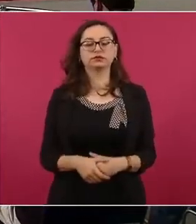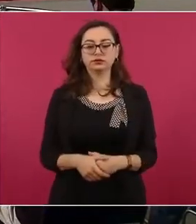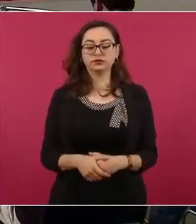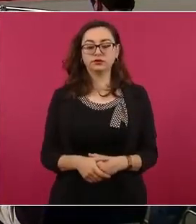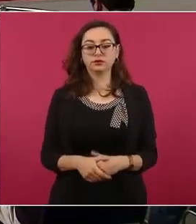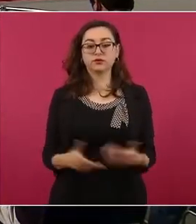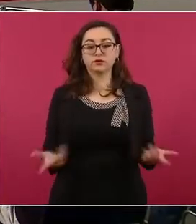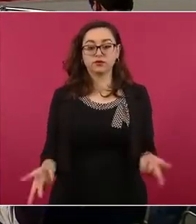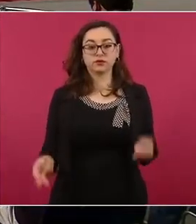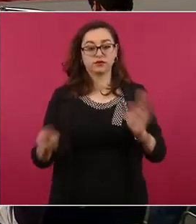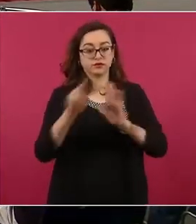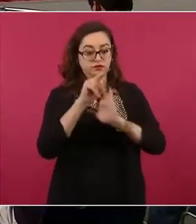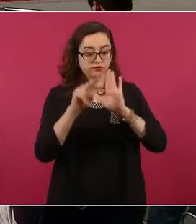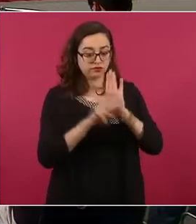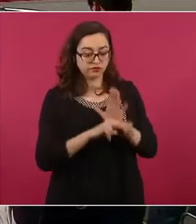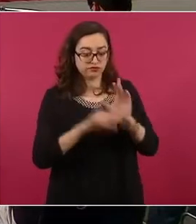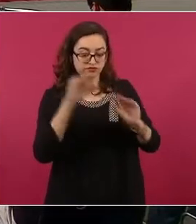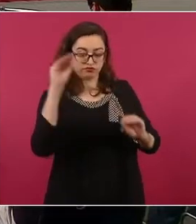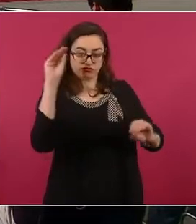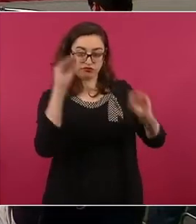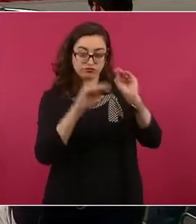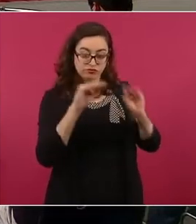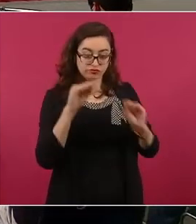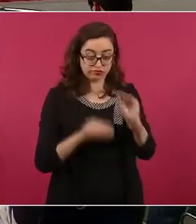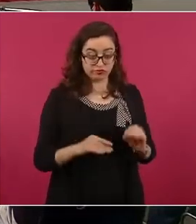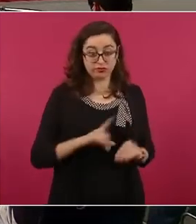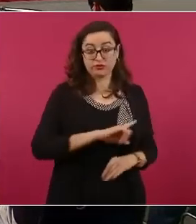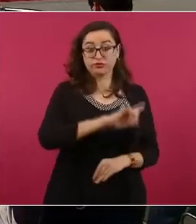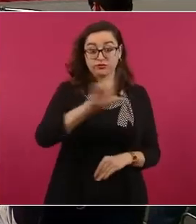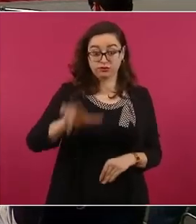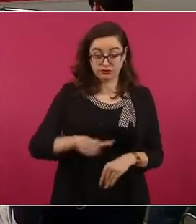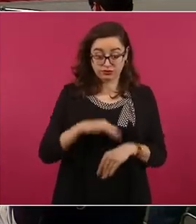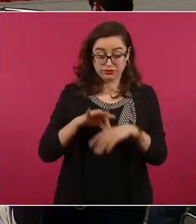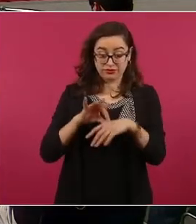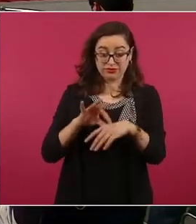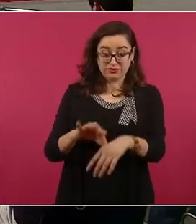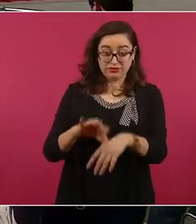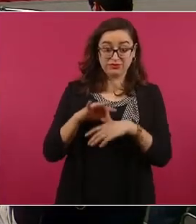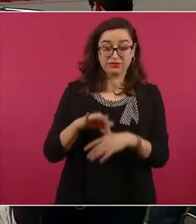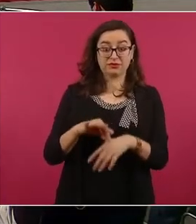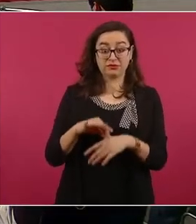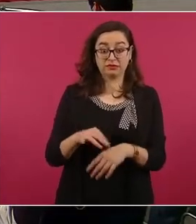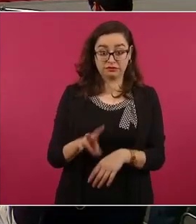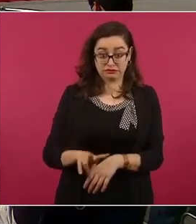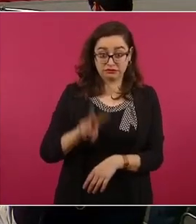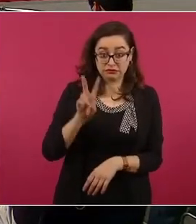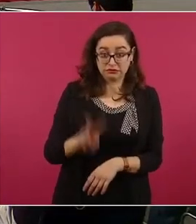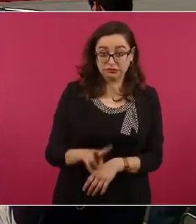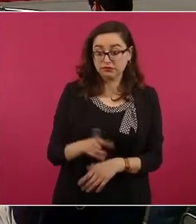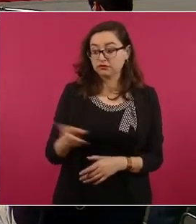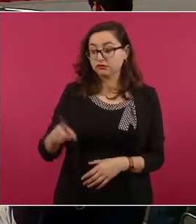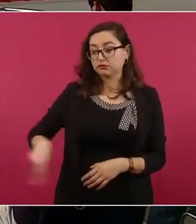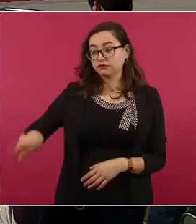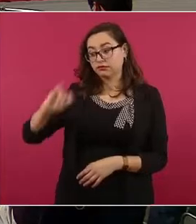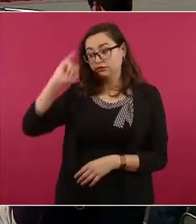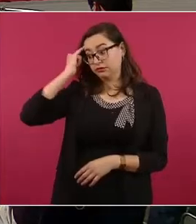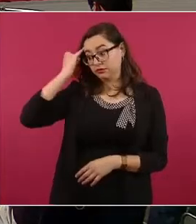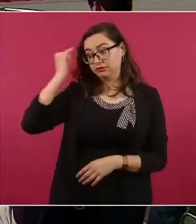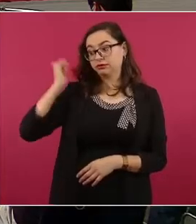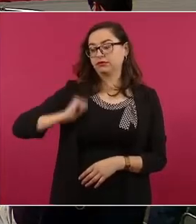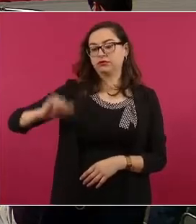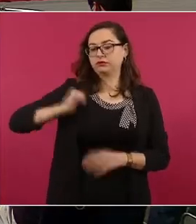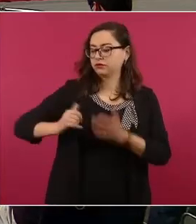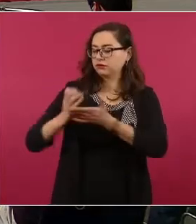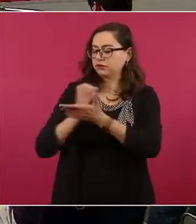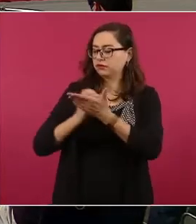toda esta normativa y a esta ciencia y saberes tradicionales en favor de la salud y del bienestar del pueblo